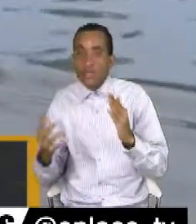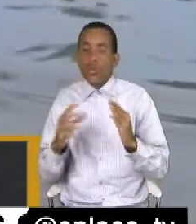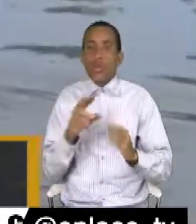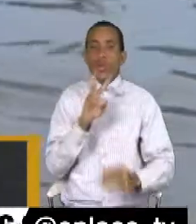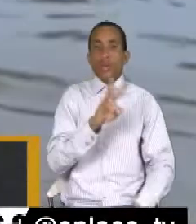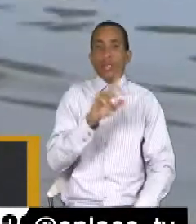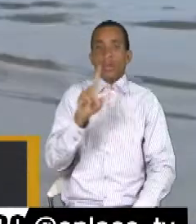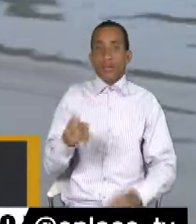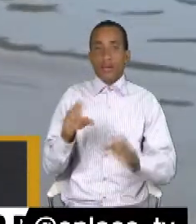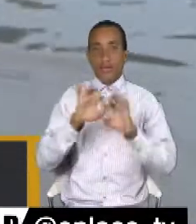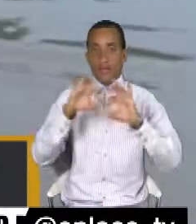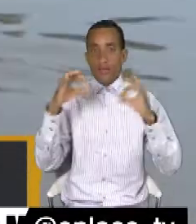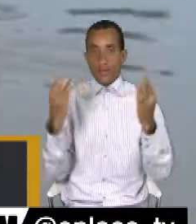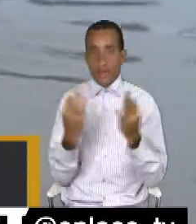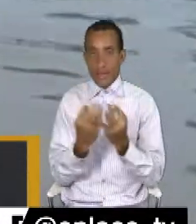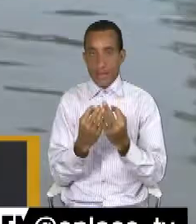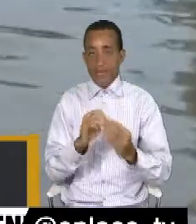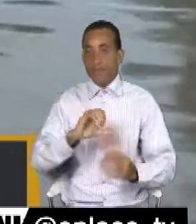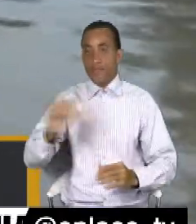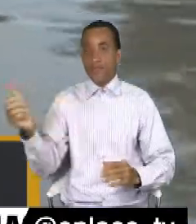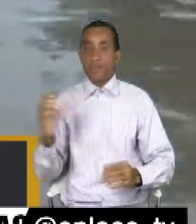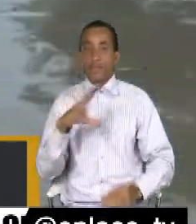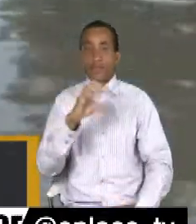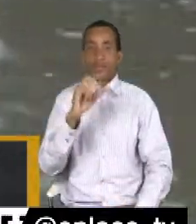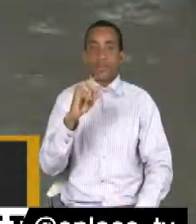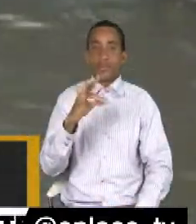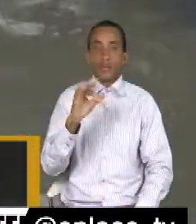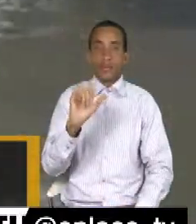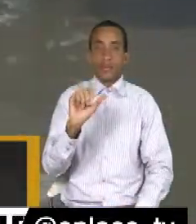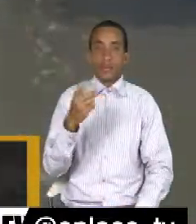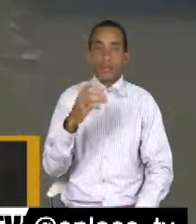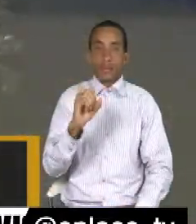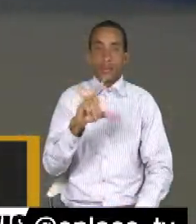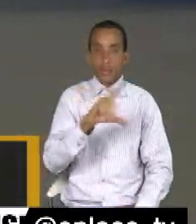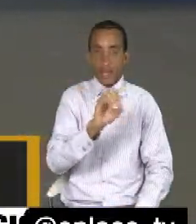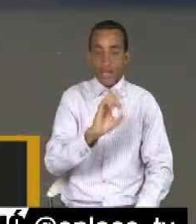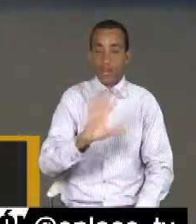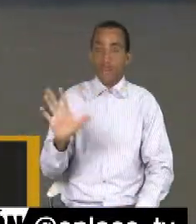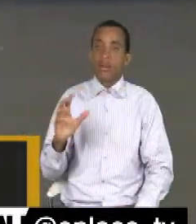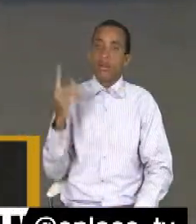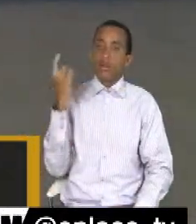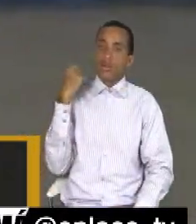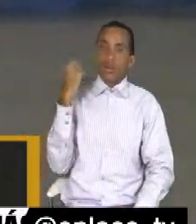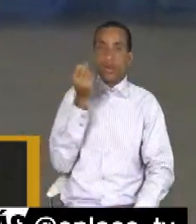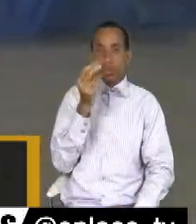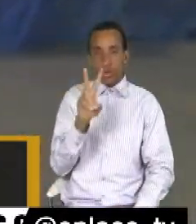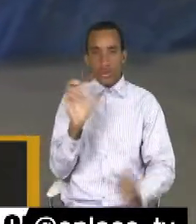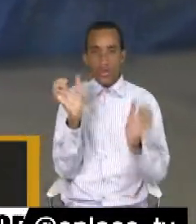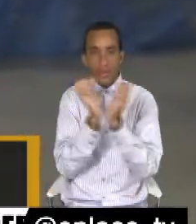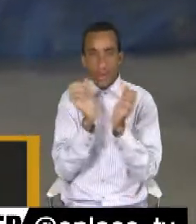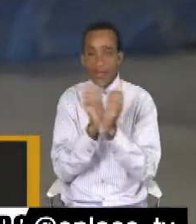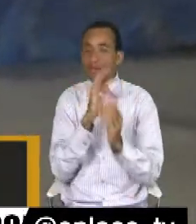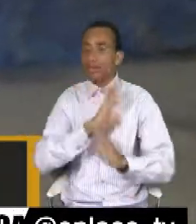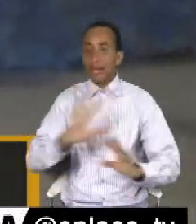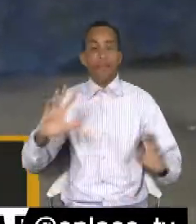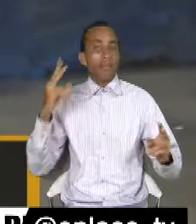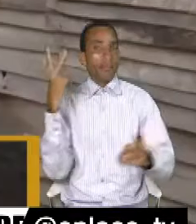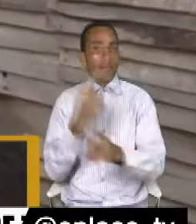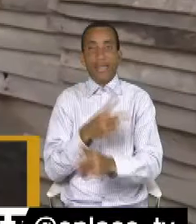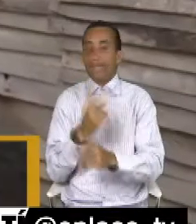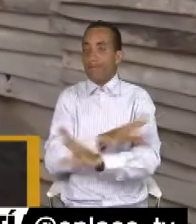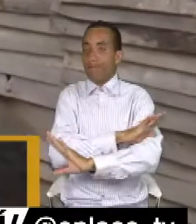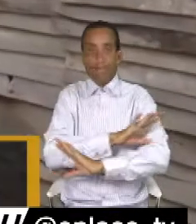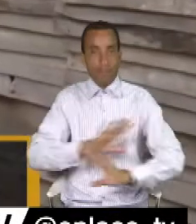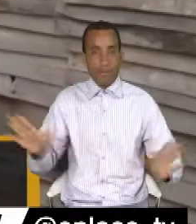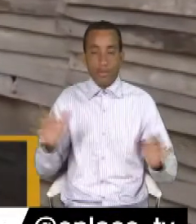en zona rural. Cantagallo, desde el pasado 12 de mayo se declaró la calamidad pública. Se estima que la creciente ha